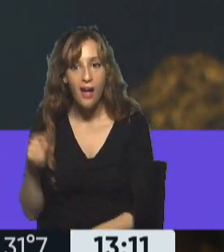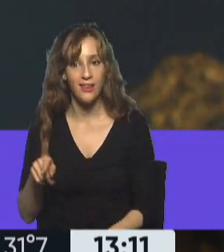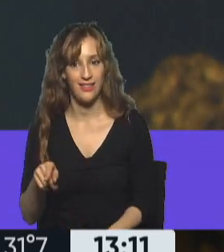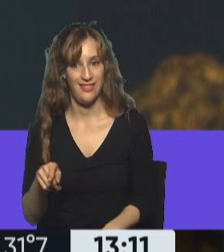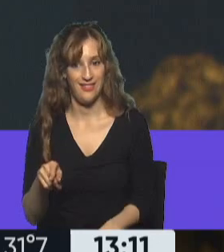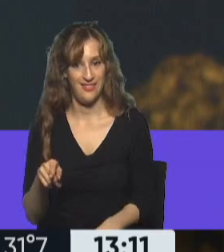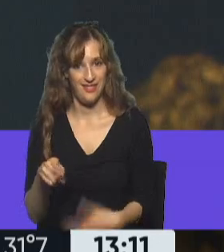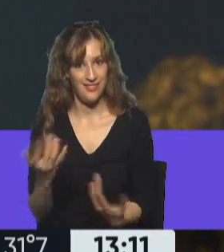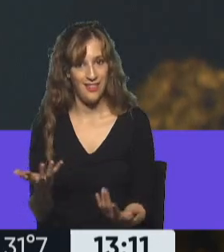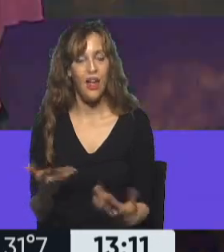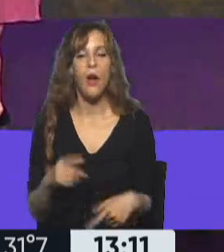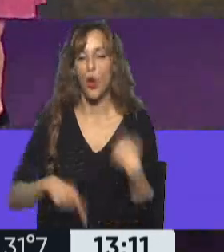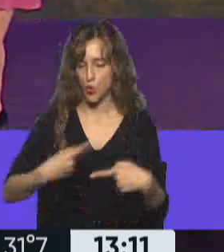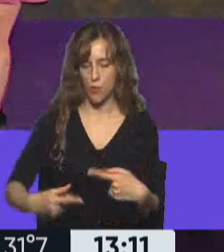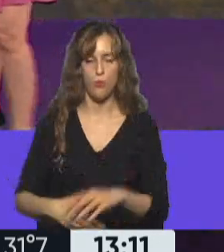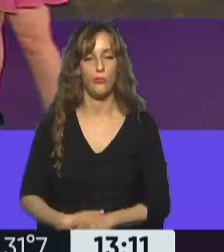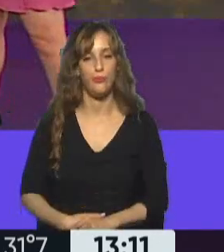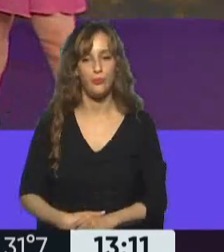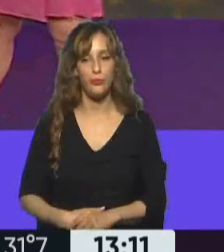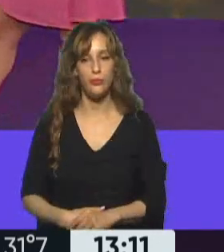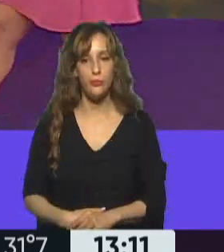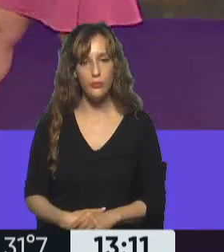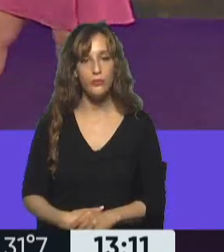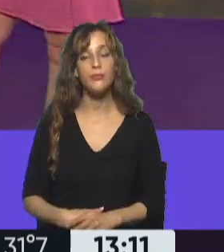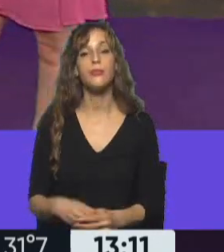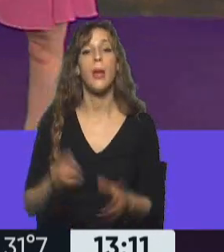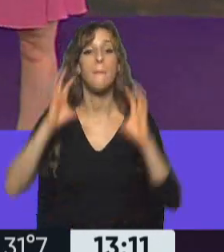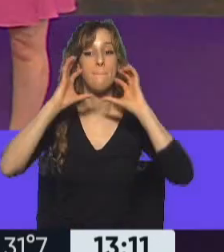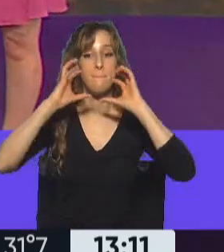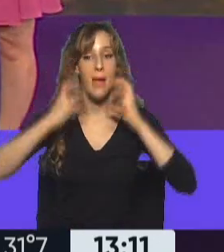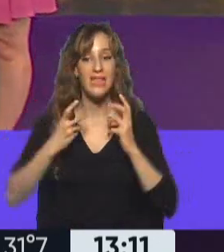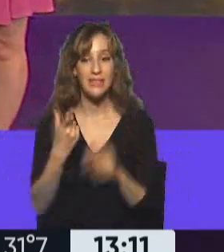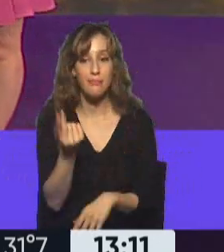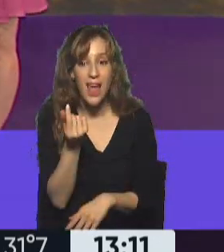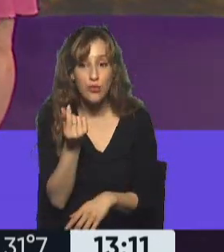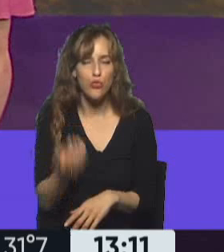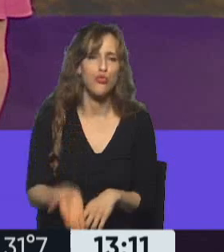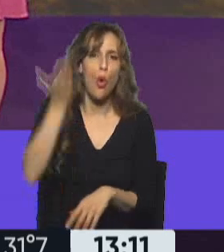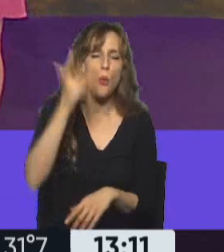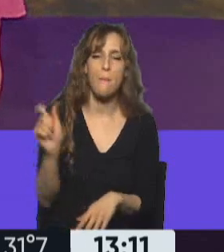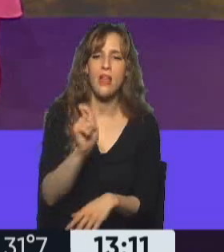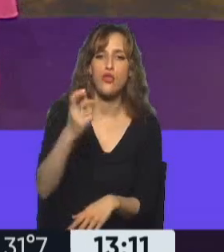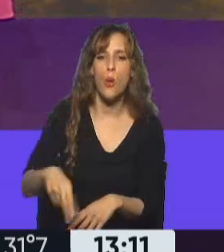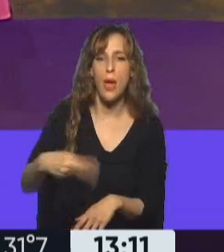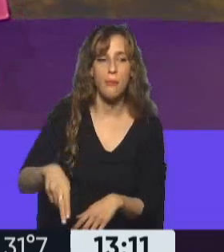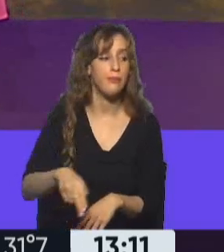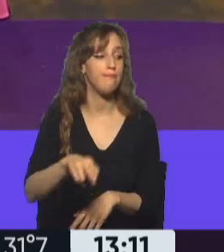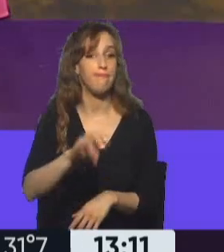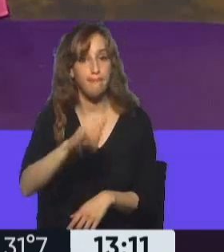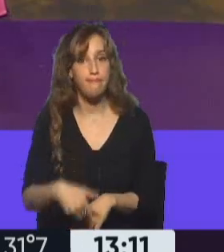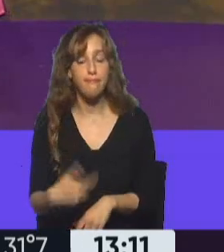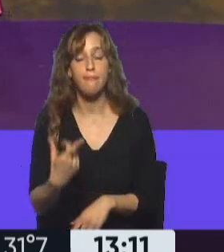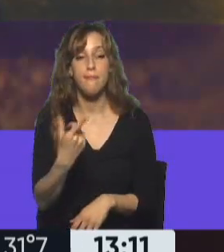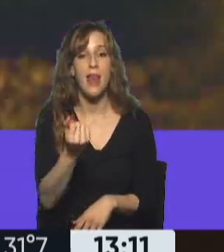un argumento. Avancemos. Los precios del maíz aumentaron en noviembre, otro argumento, y generaron una suba de los precios